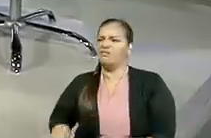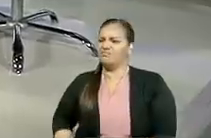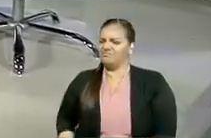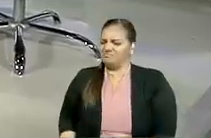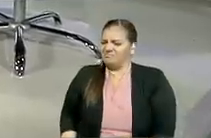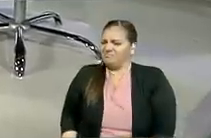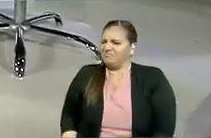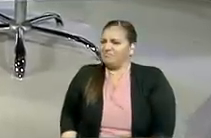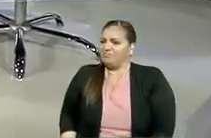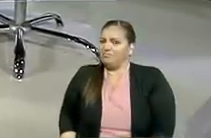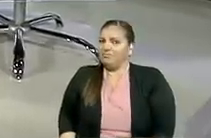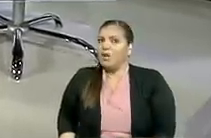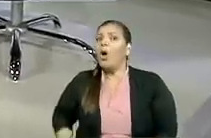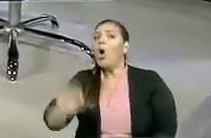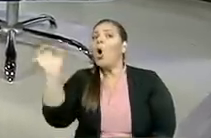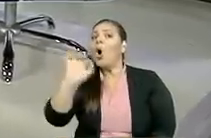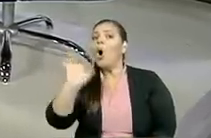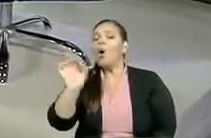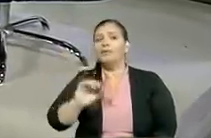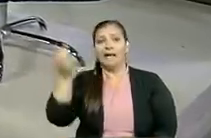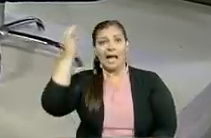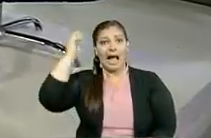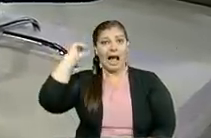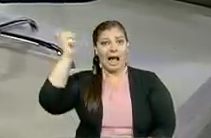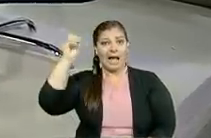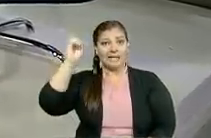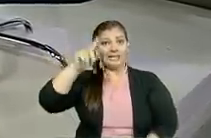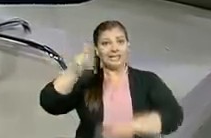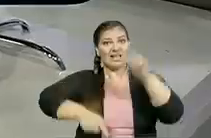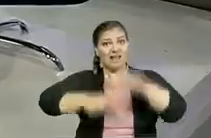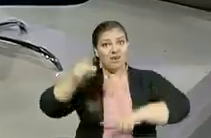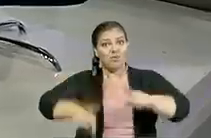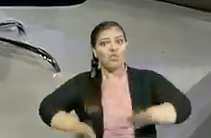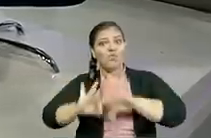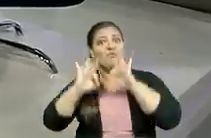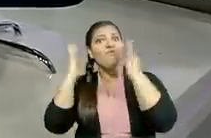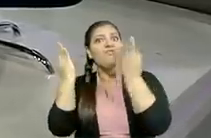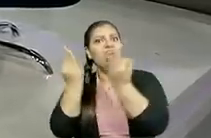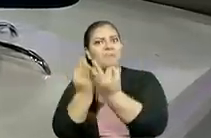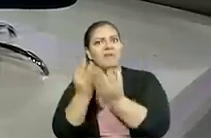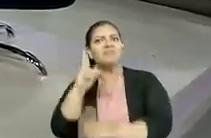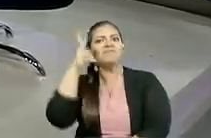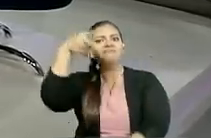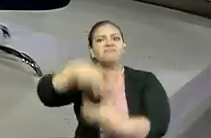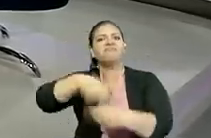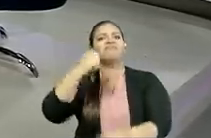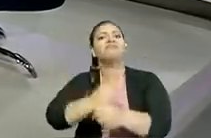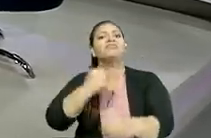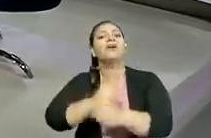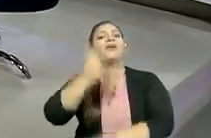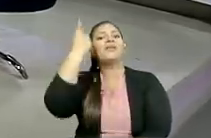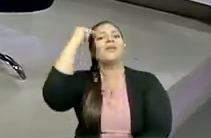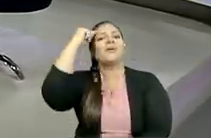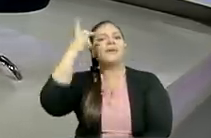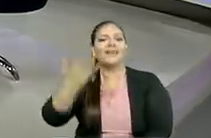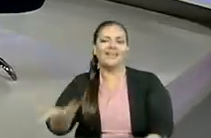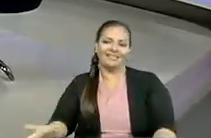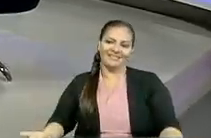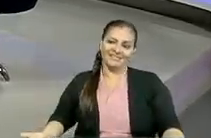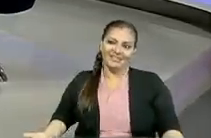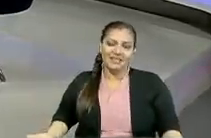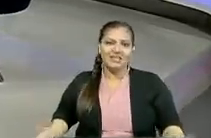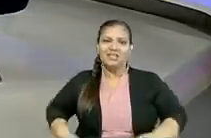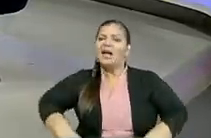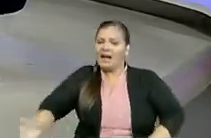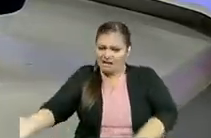hay asambleístas que tienen familiares trabajando en el gobierno nacional y que espera que todo el CAL y los 73 asambleístas que